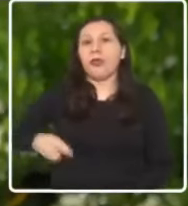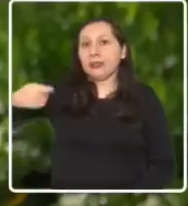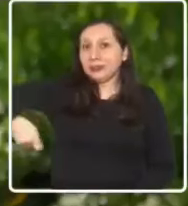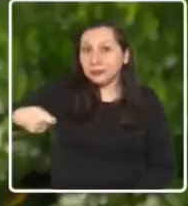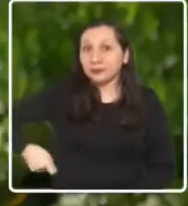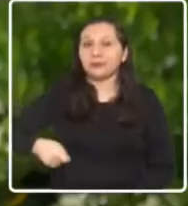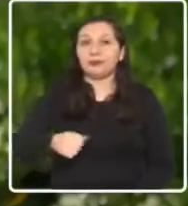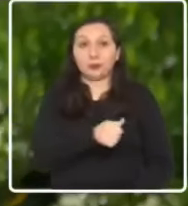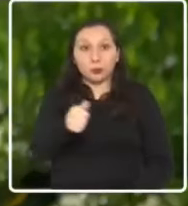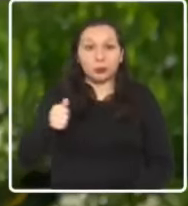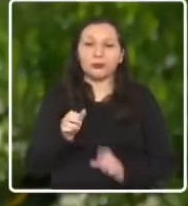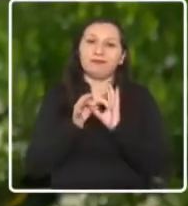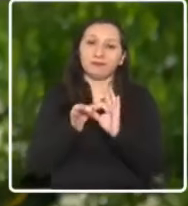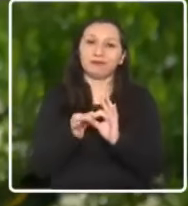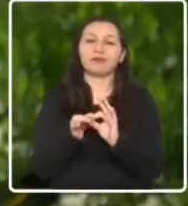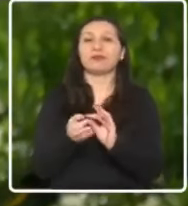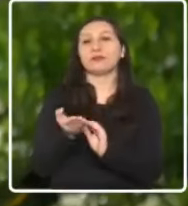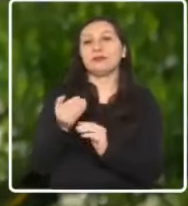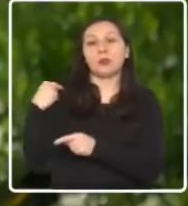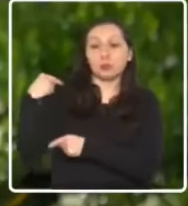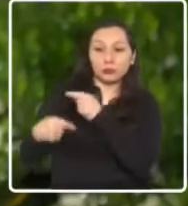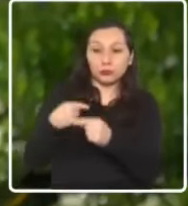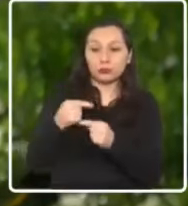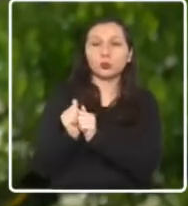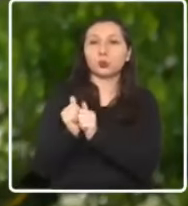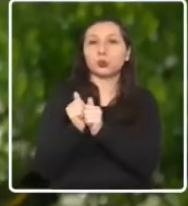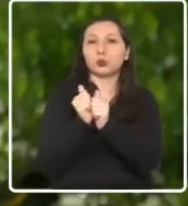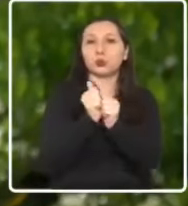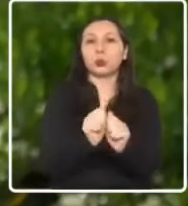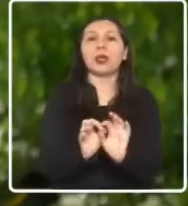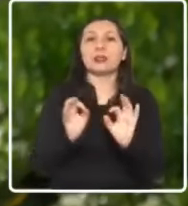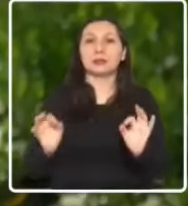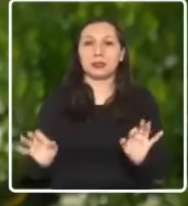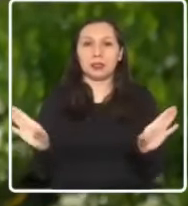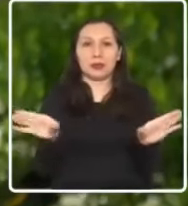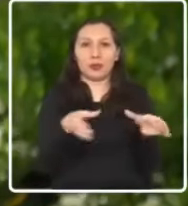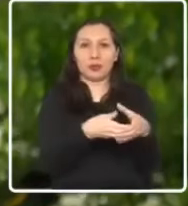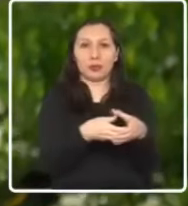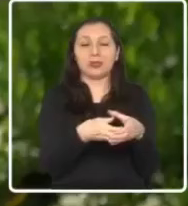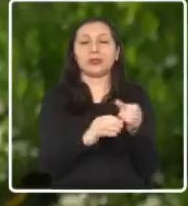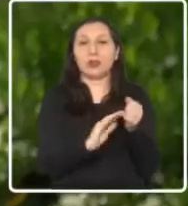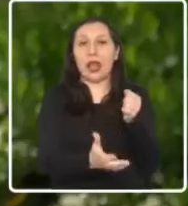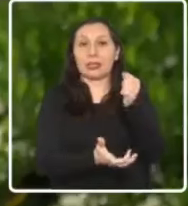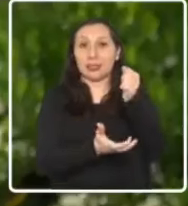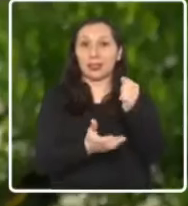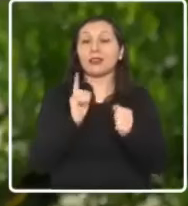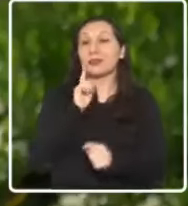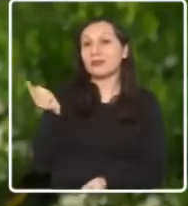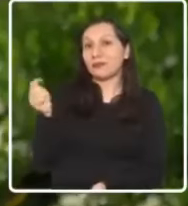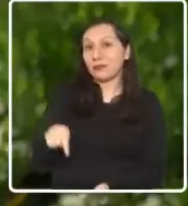senadores, senadoras que nos acompañaron en este proceso, especialmente los integrantes de las comisiones de Hacienda, que aquí tenemos,